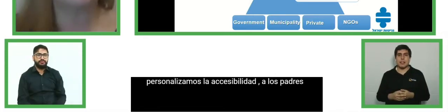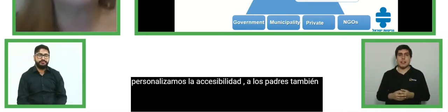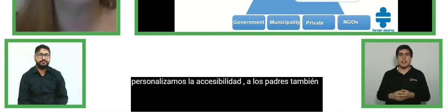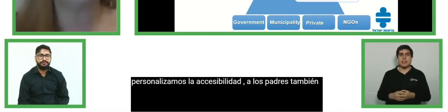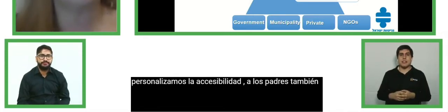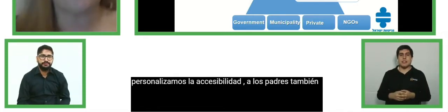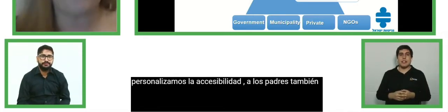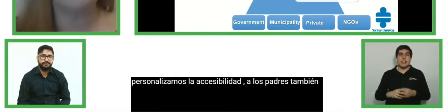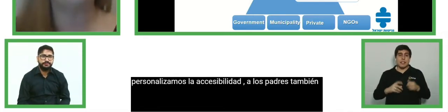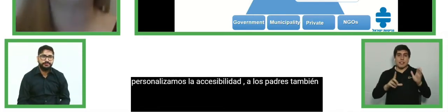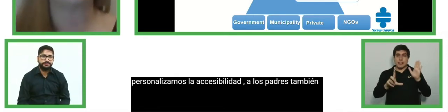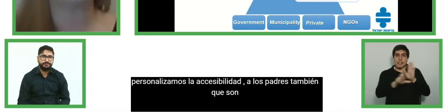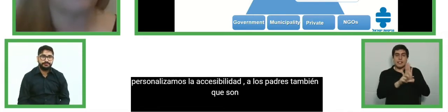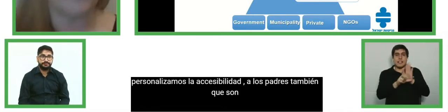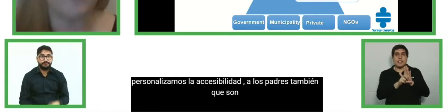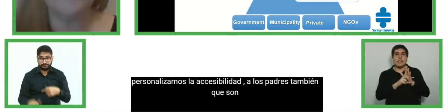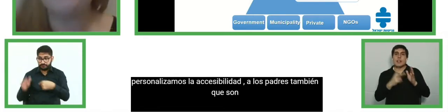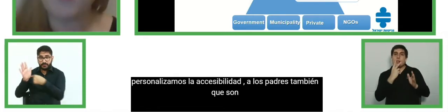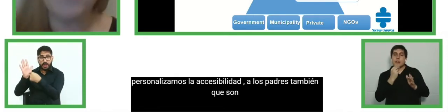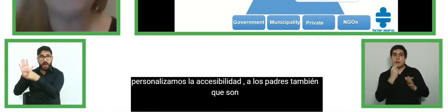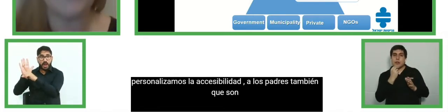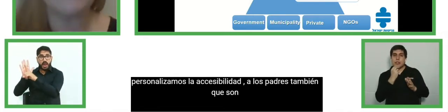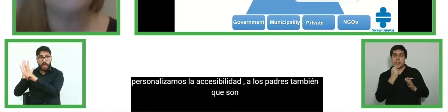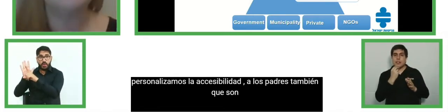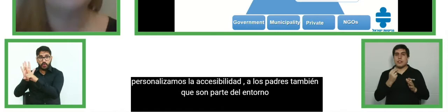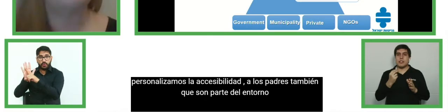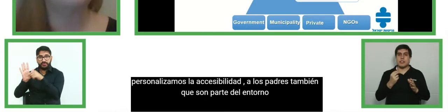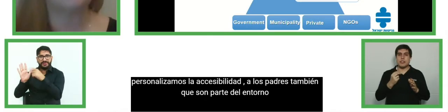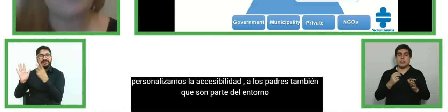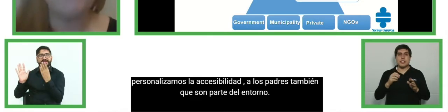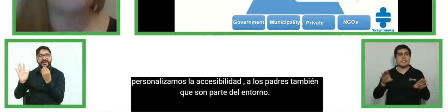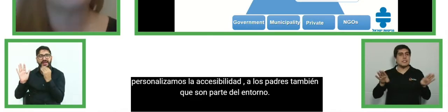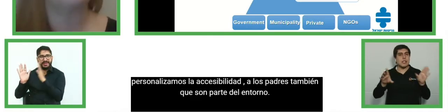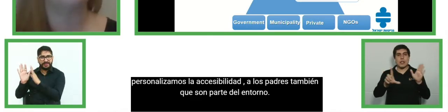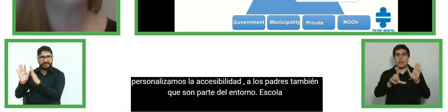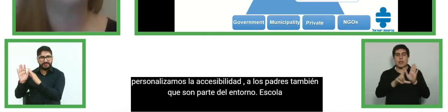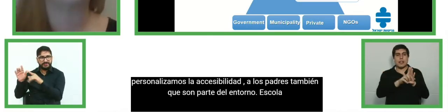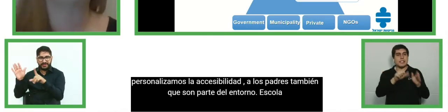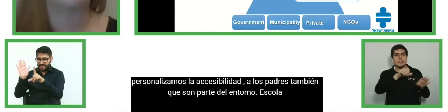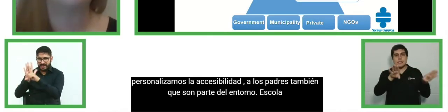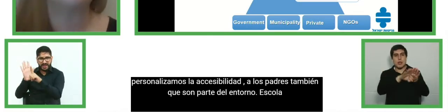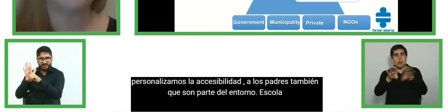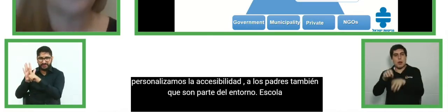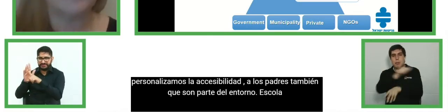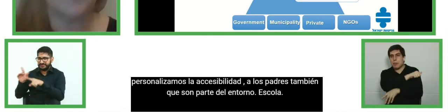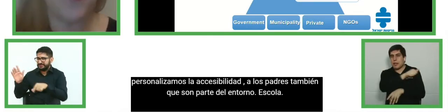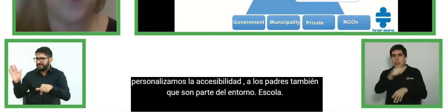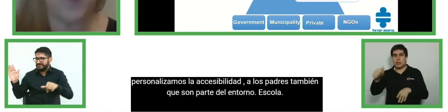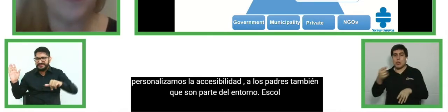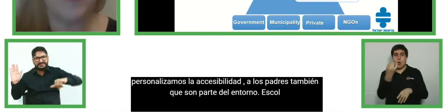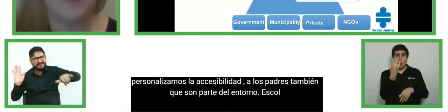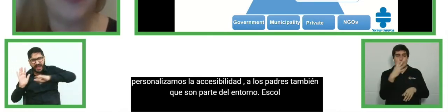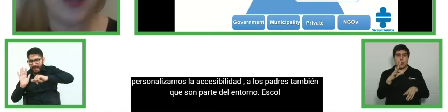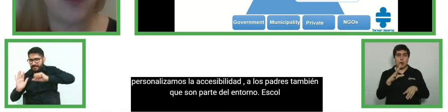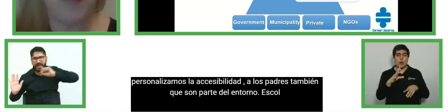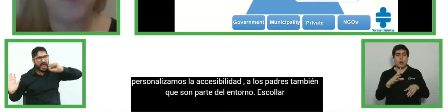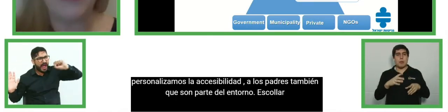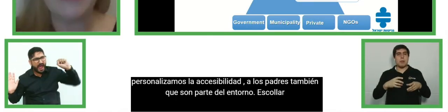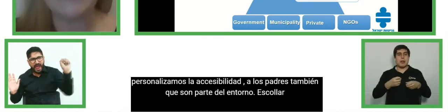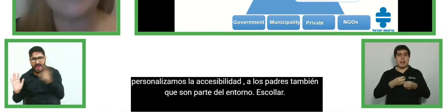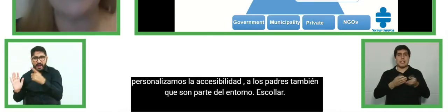la regulación, la accesibilidad es un requerimiento para todos, no solo para entidades públicas, sino que todos que están